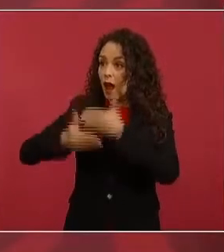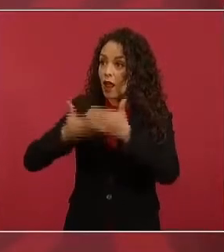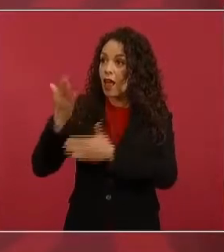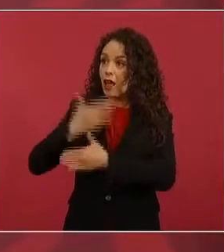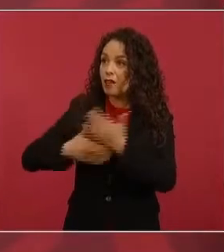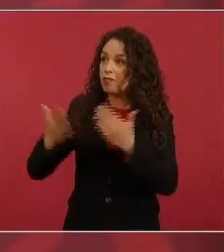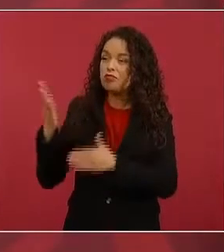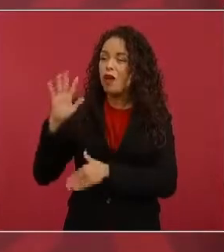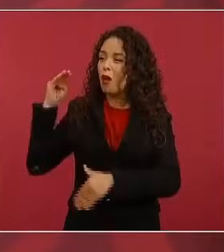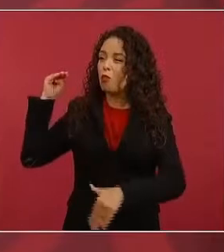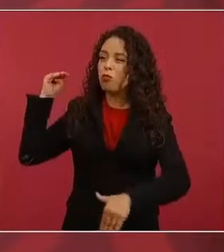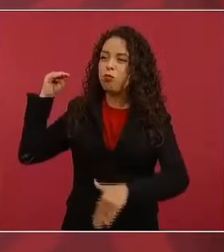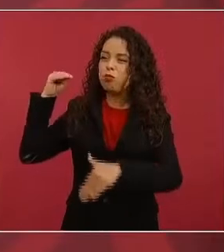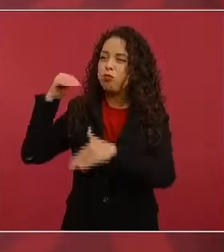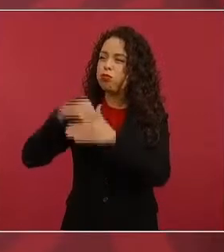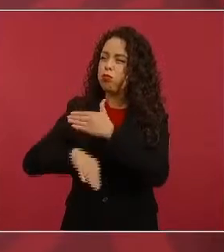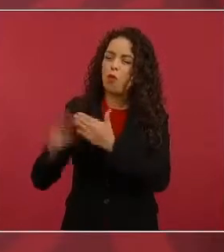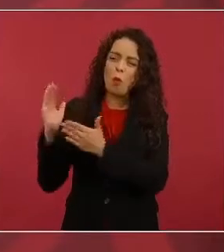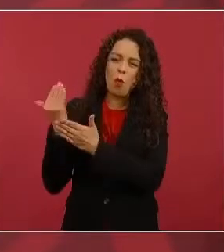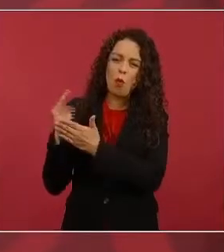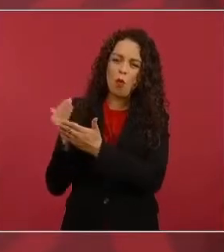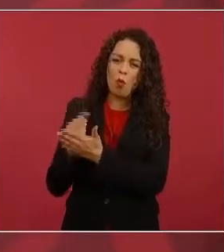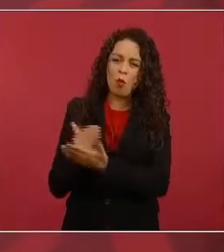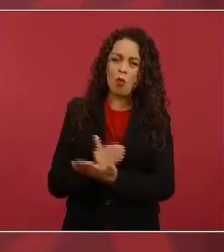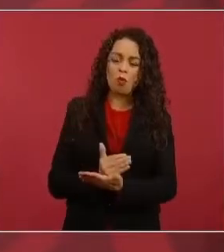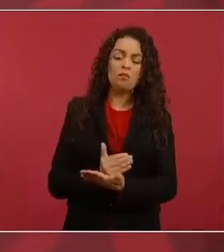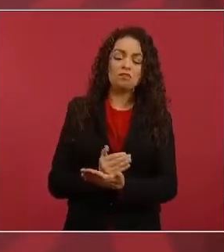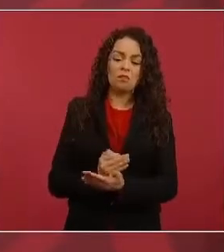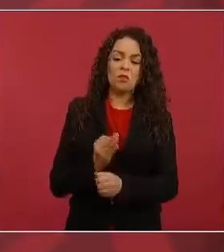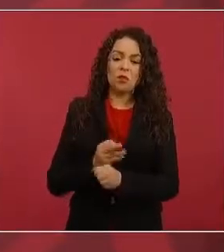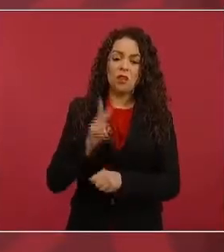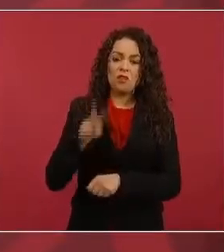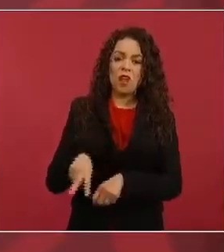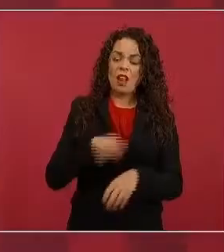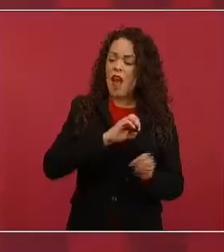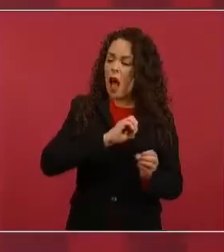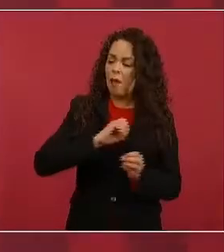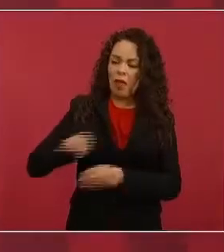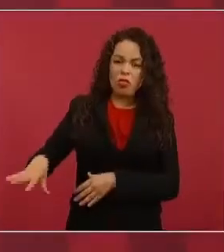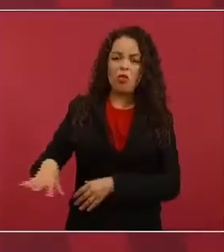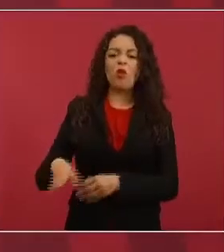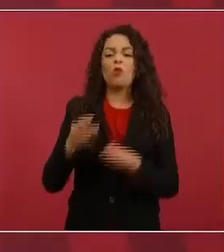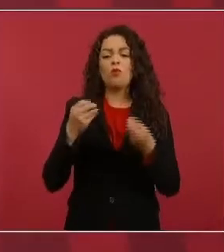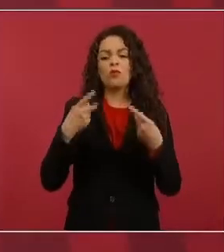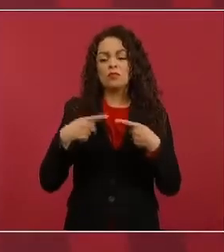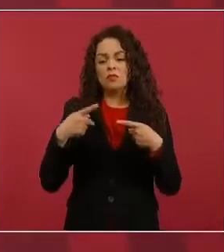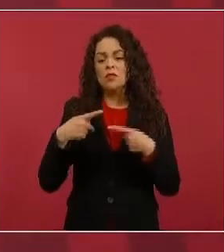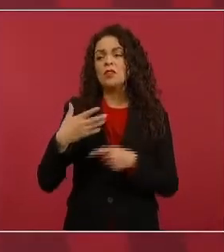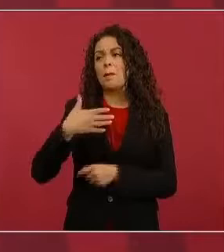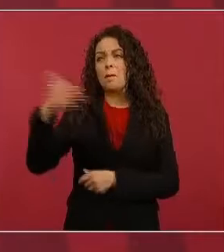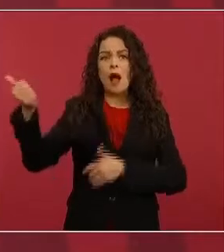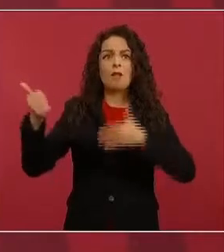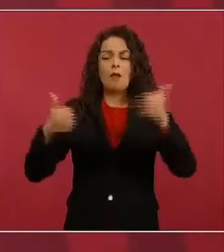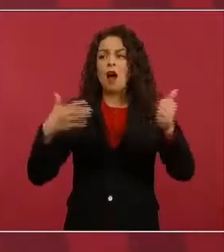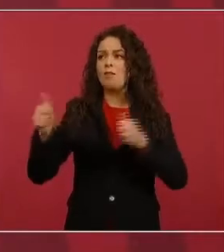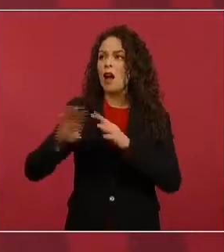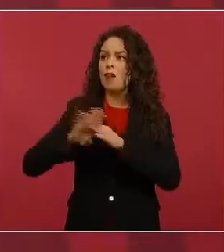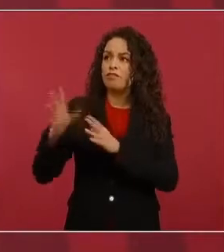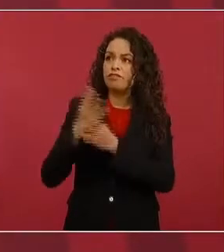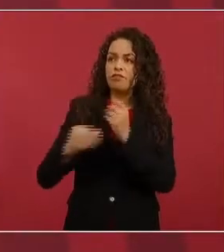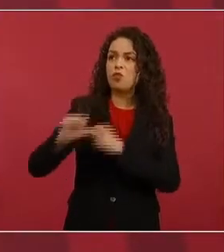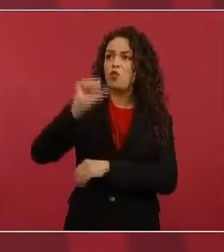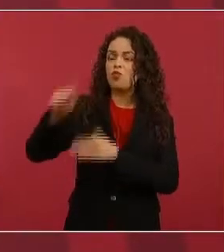efecto ahora hay abandono y hay mucha migración. Nosotros estamos ahí